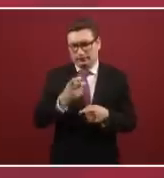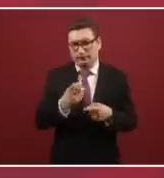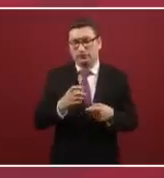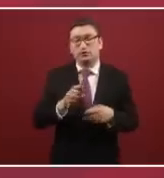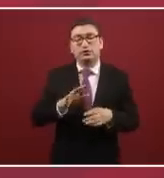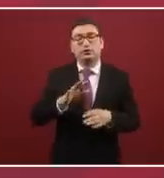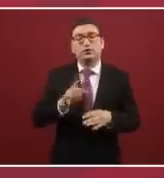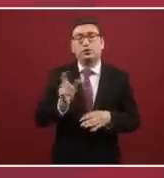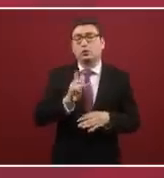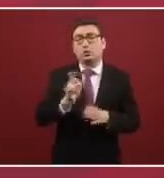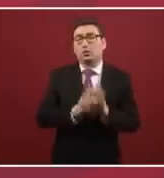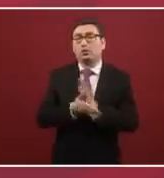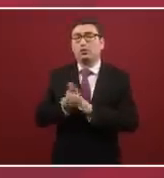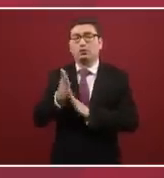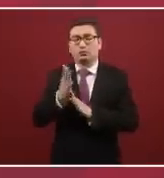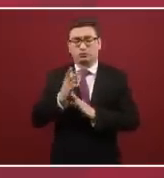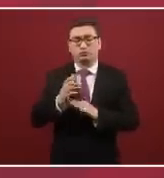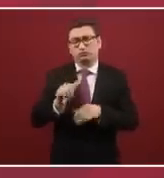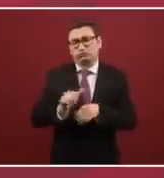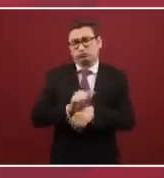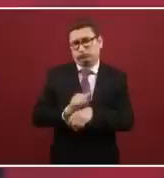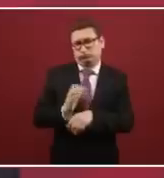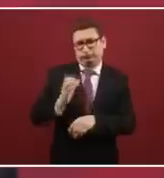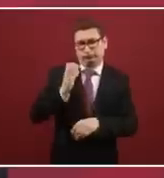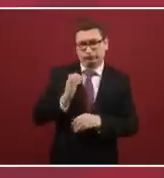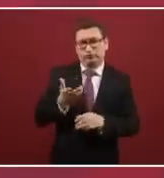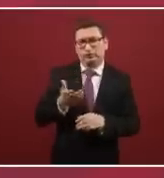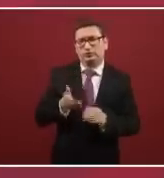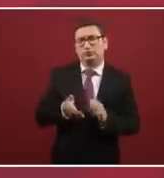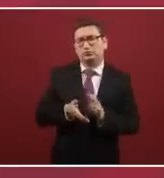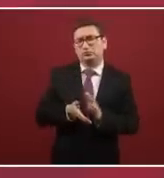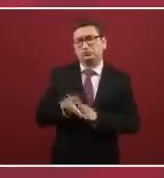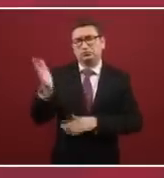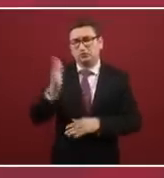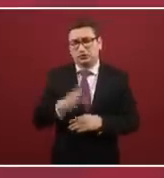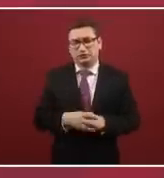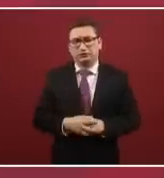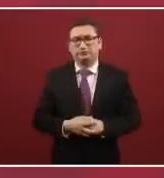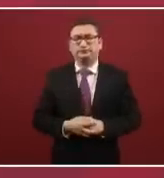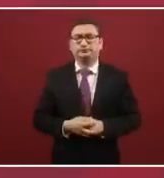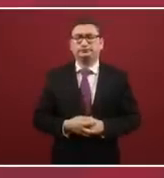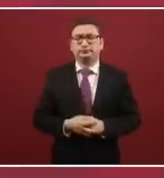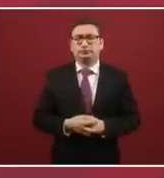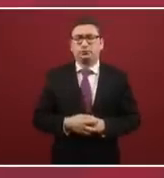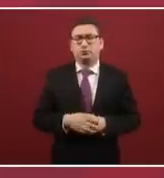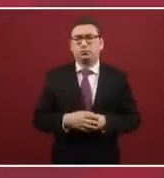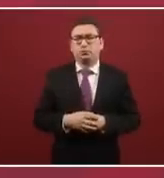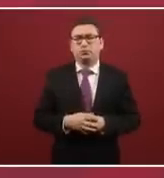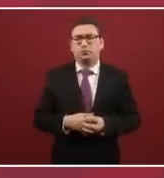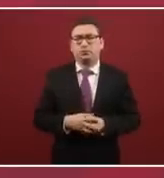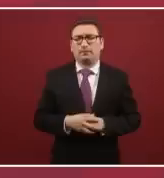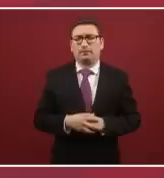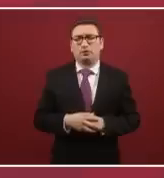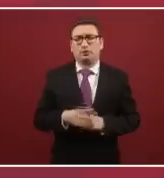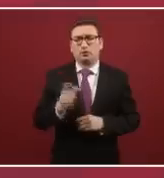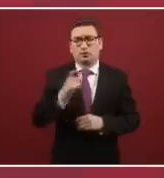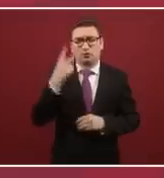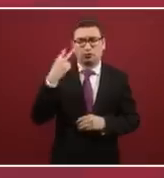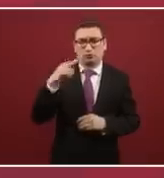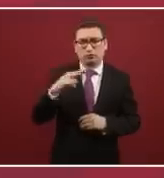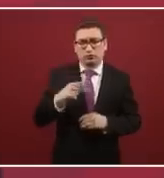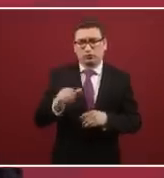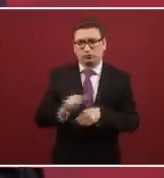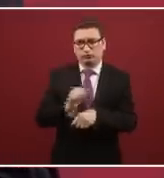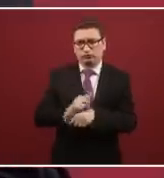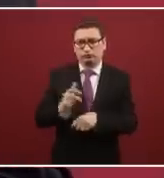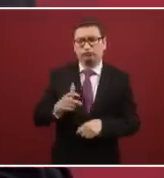cuando salgo las camionetas por cuestión de que son más fuertes